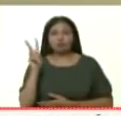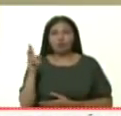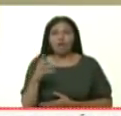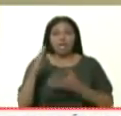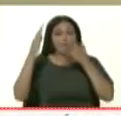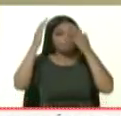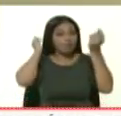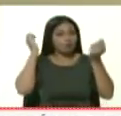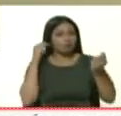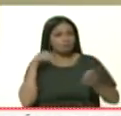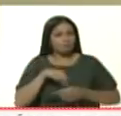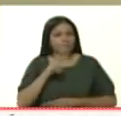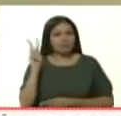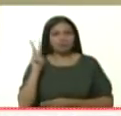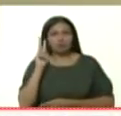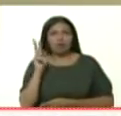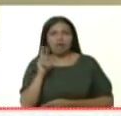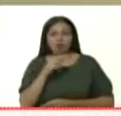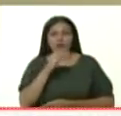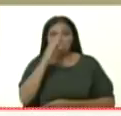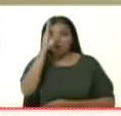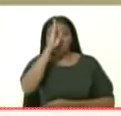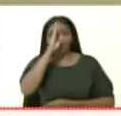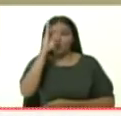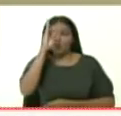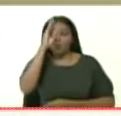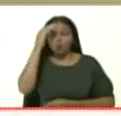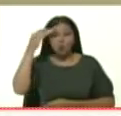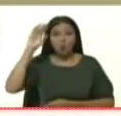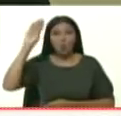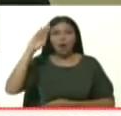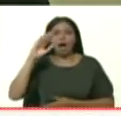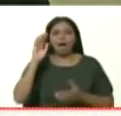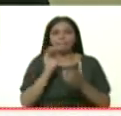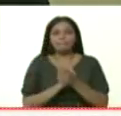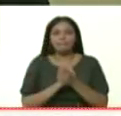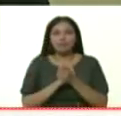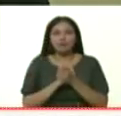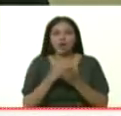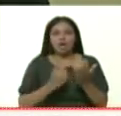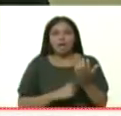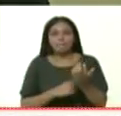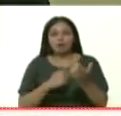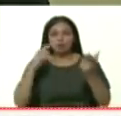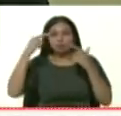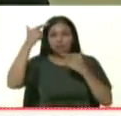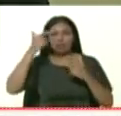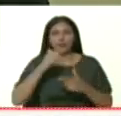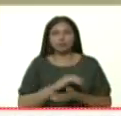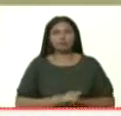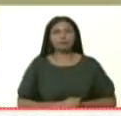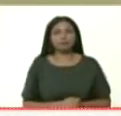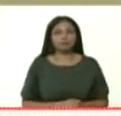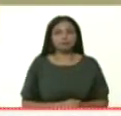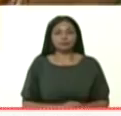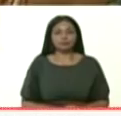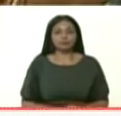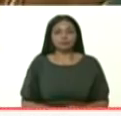embajador de Venezuela en la República de Cuba, querido compañero y hermano Adán.